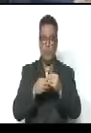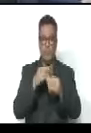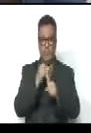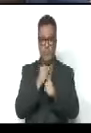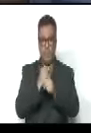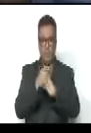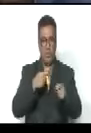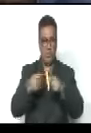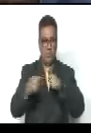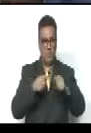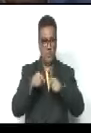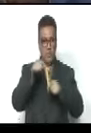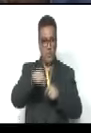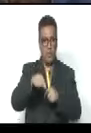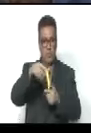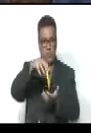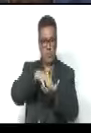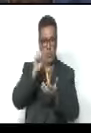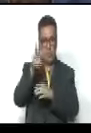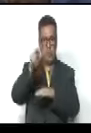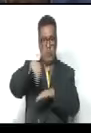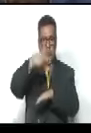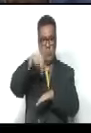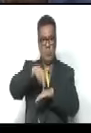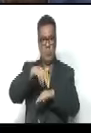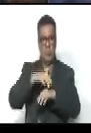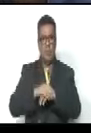activa en este Parlamento,